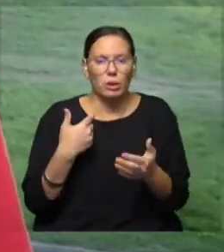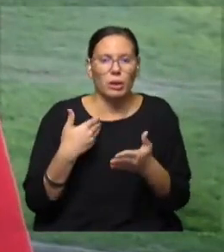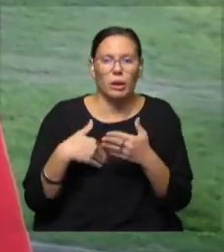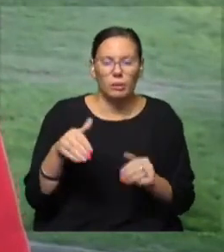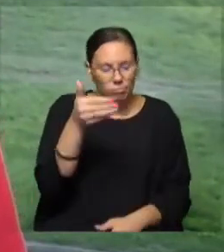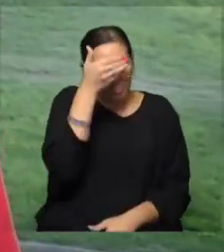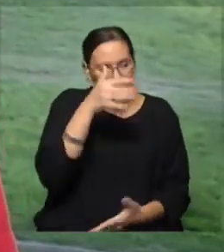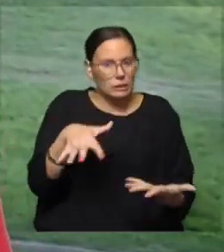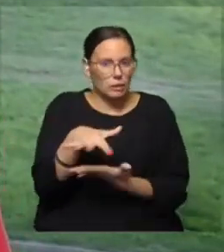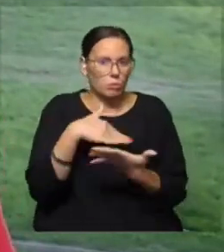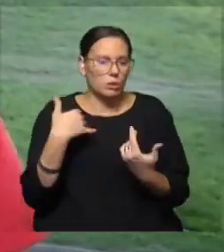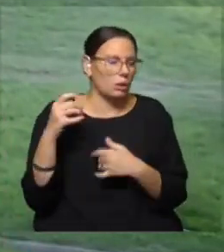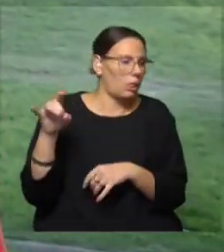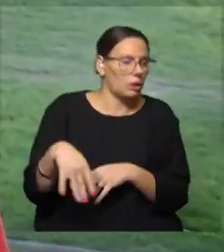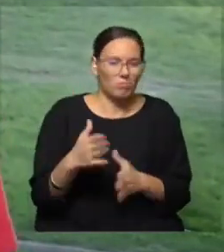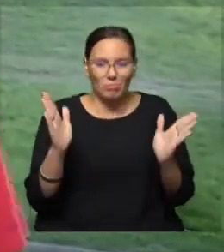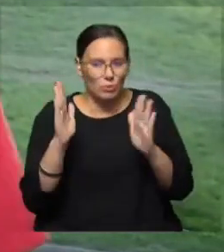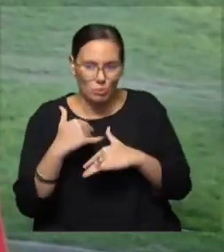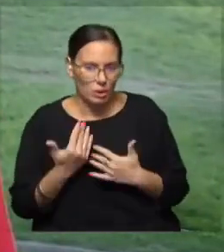estaba pasando. De alguna manera,